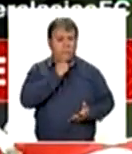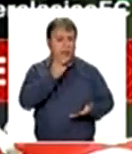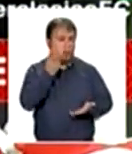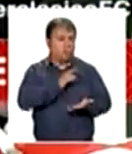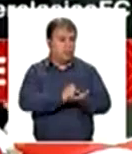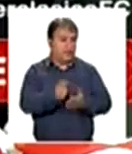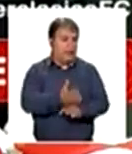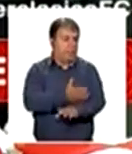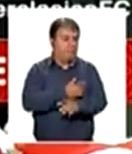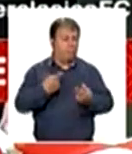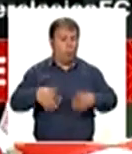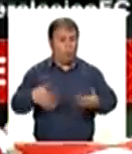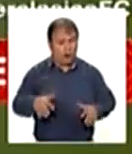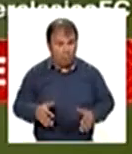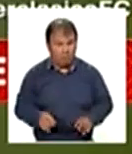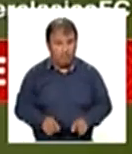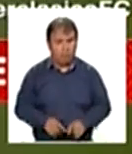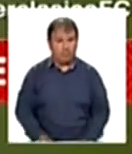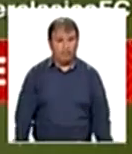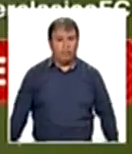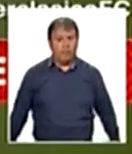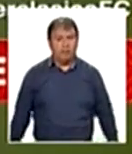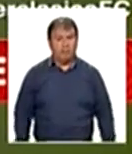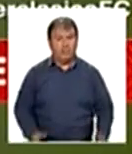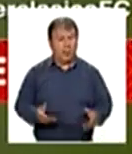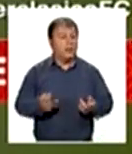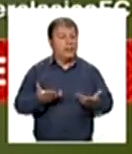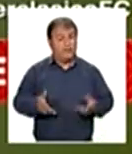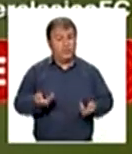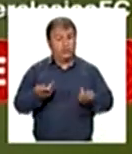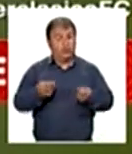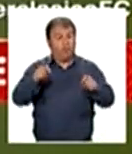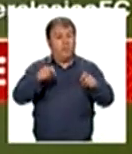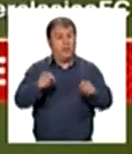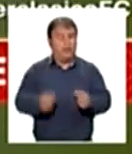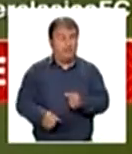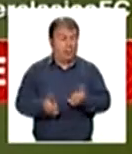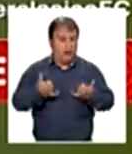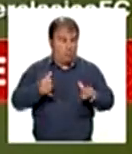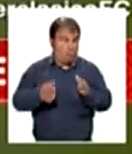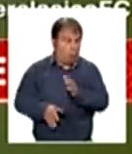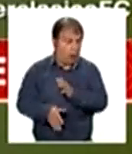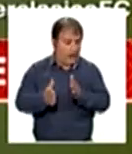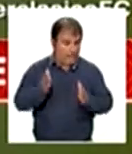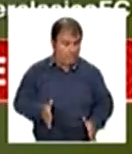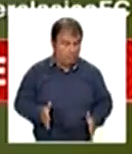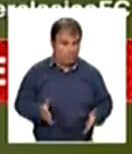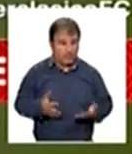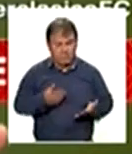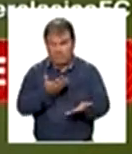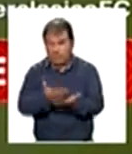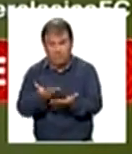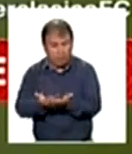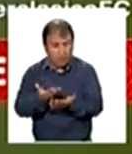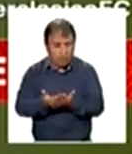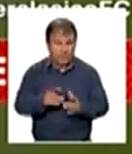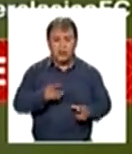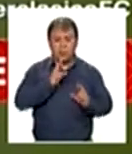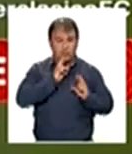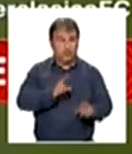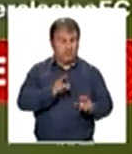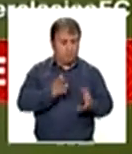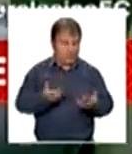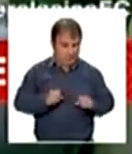sería? Hay una reglamentación. Sí. Es suspensión al jugador hasta tanto esté la contraprueba. Pero el resultado no